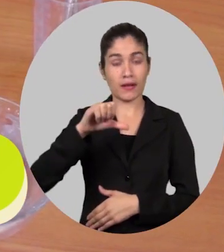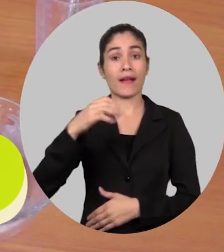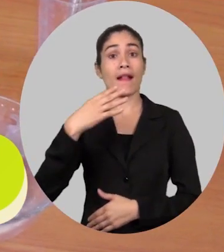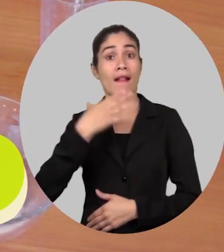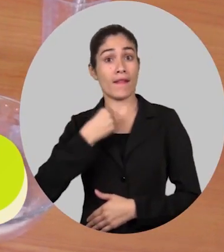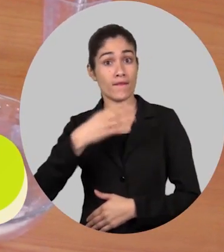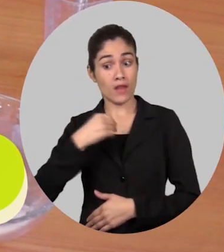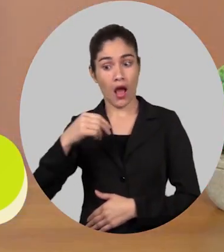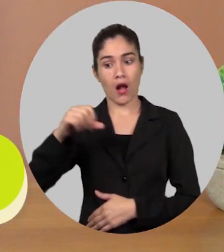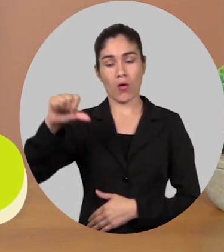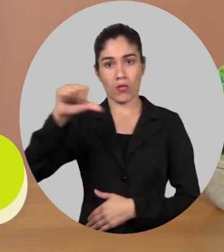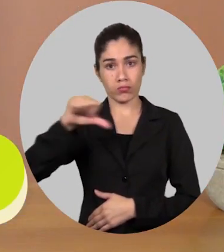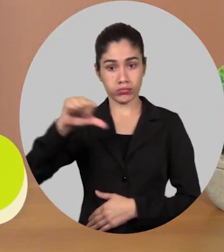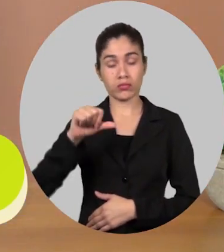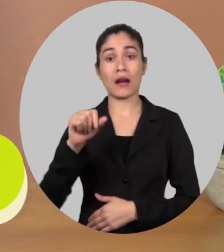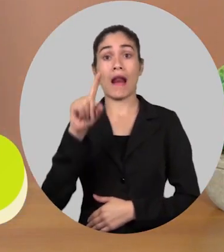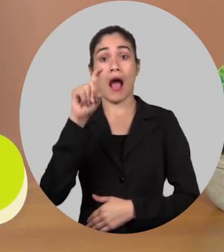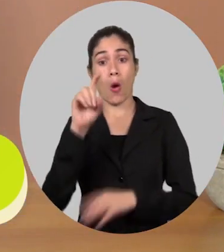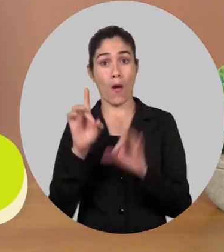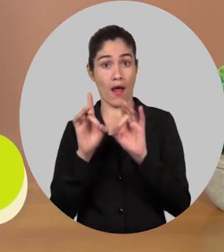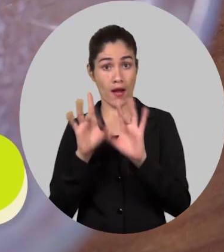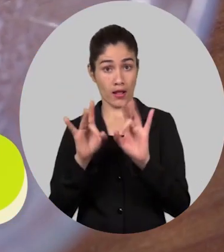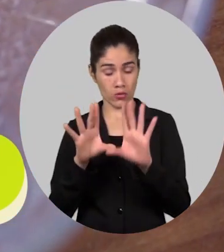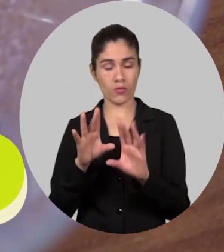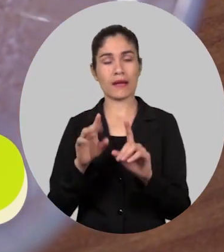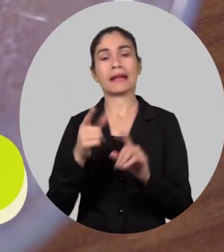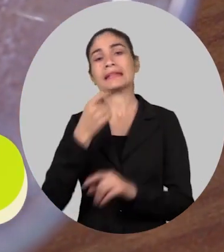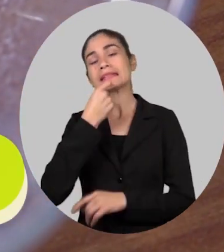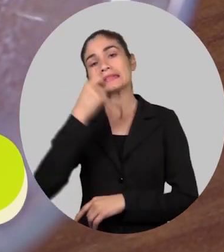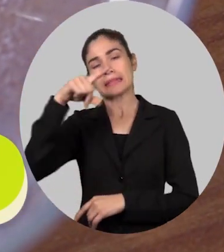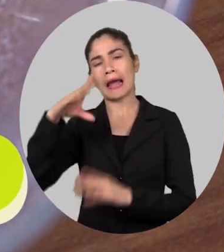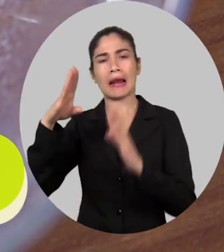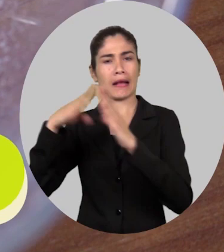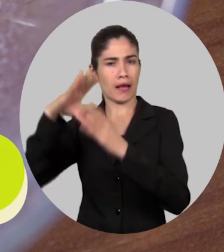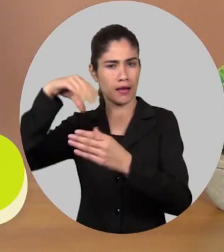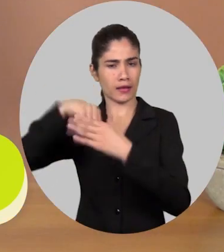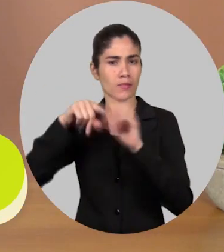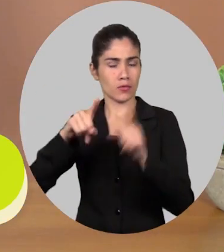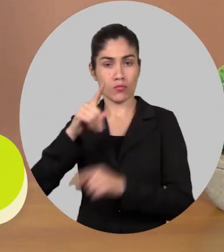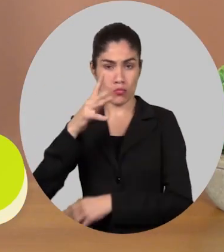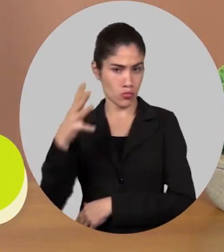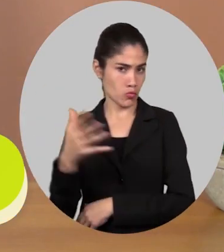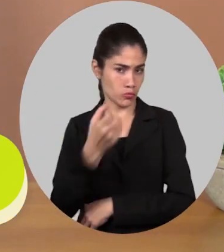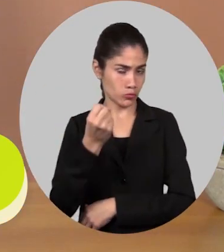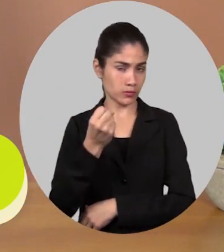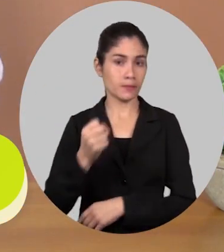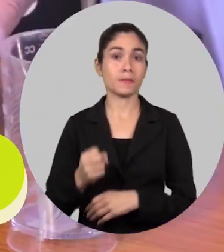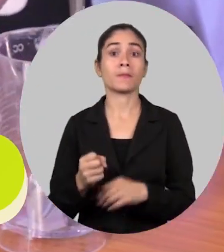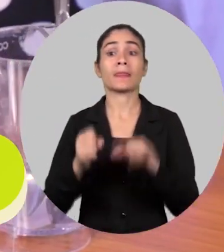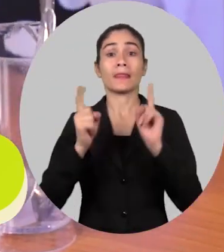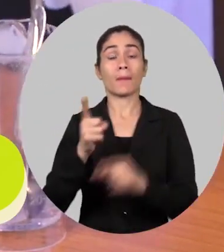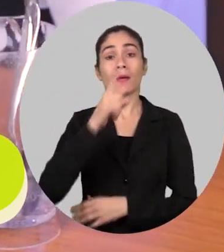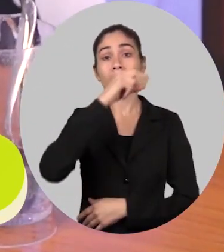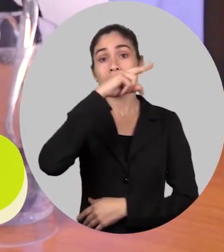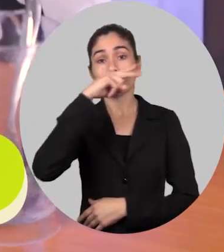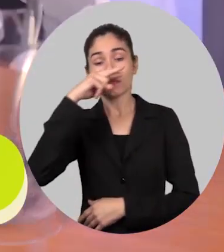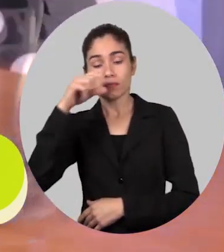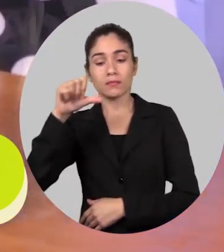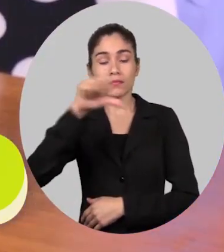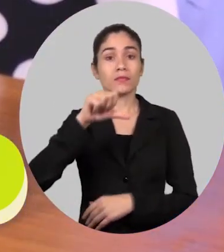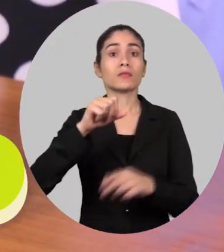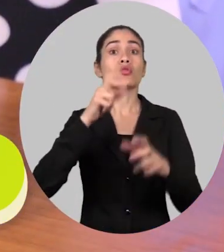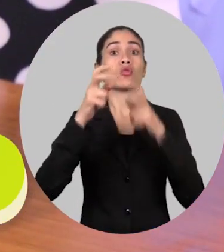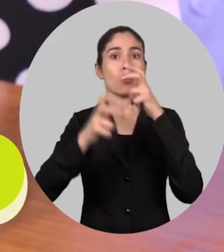la trietanolamina, agua natural, sulfato o sal común que usamos en la cocina, esencia